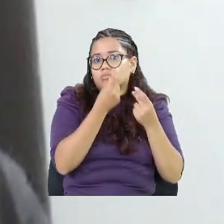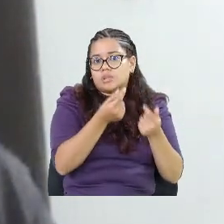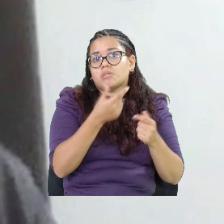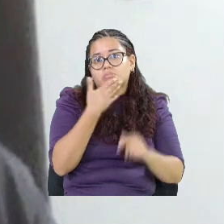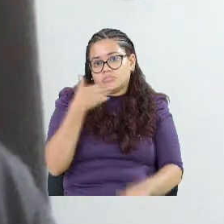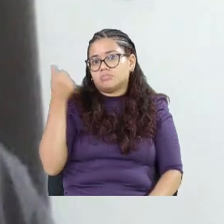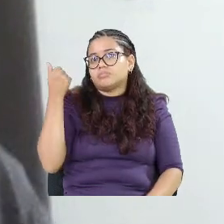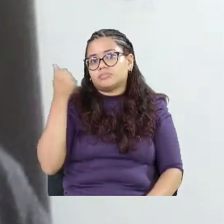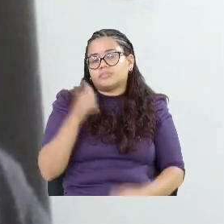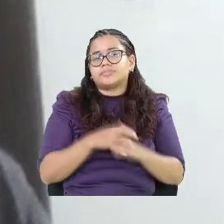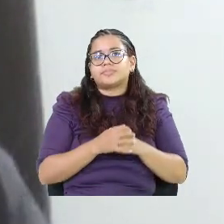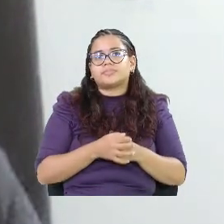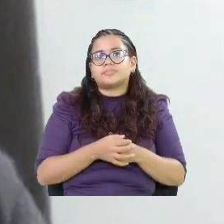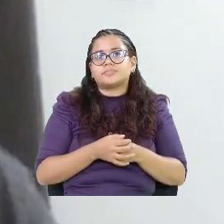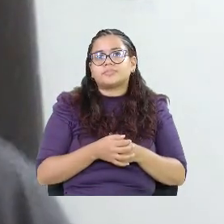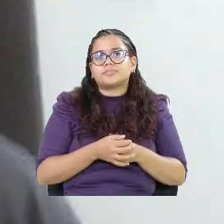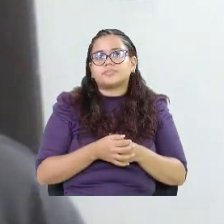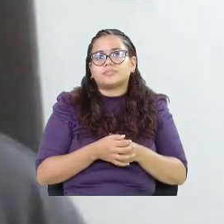¿no?